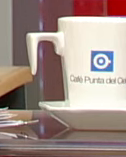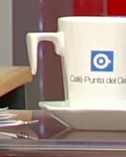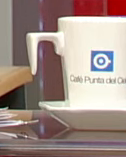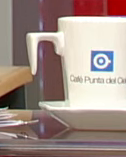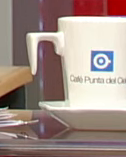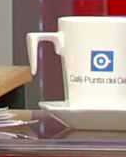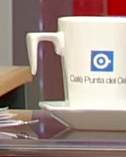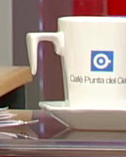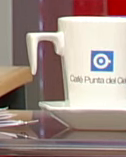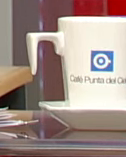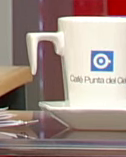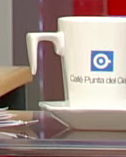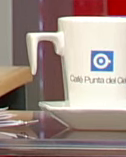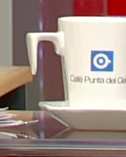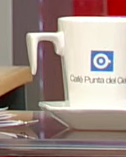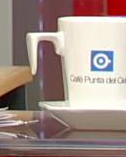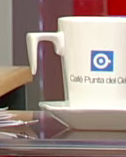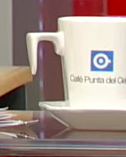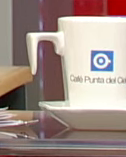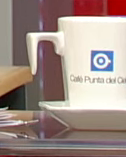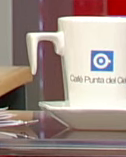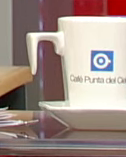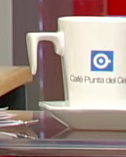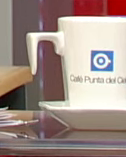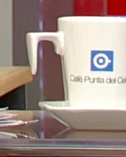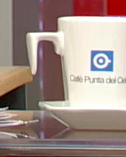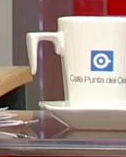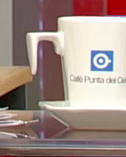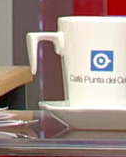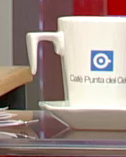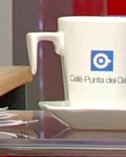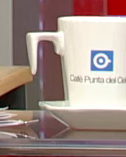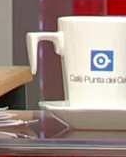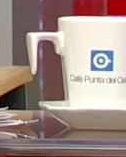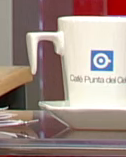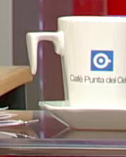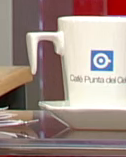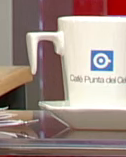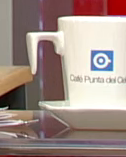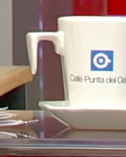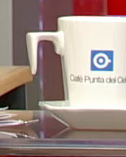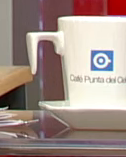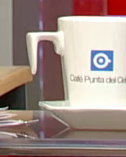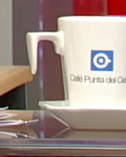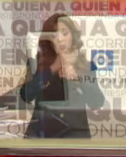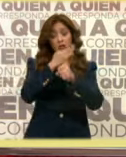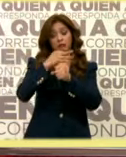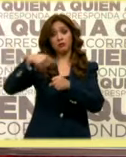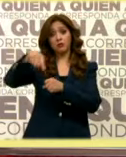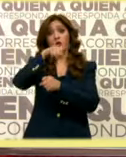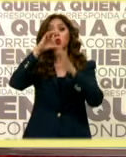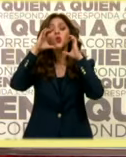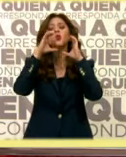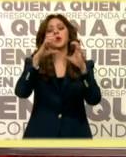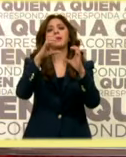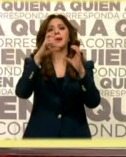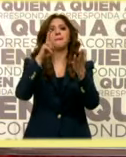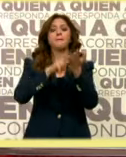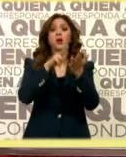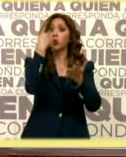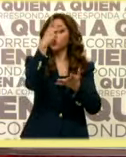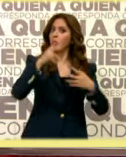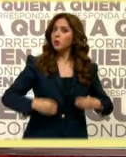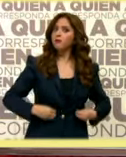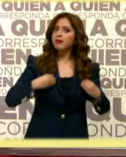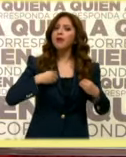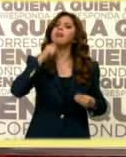@conagua_mx. Y en caso de una emergencia, no duden en marcar al 088. Están listos para atenderle. Cuide y valora tu vida y la de la